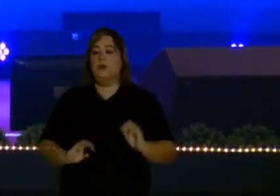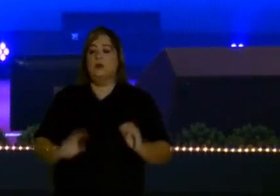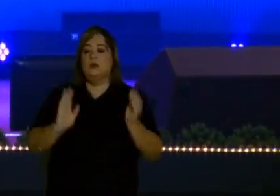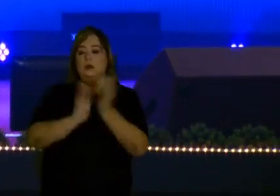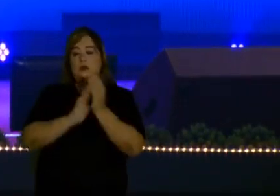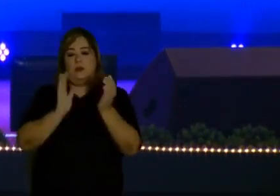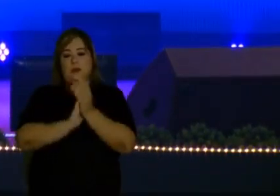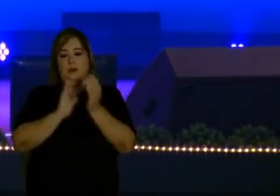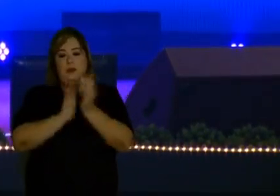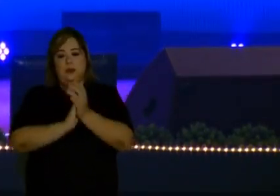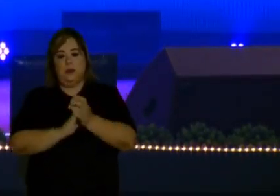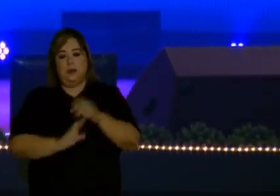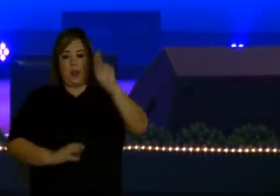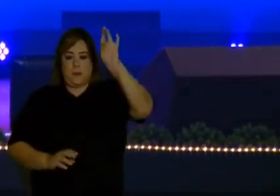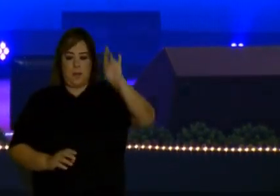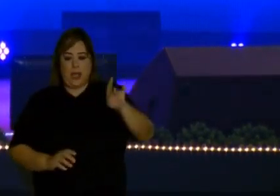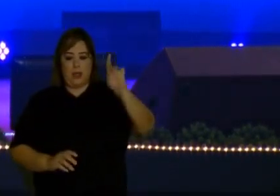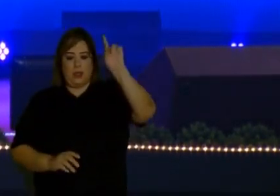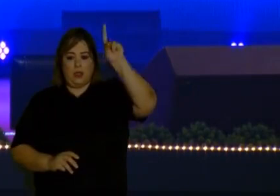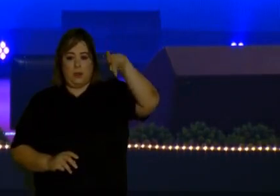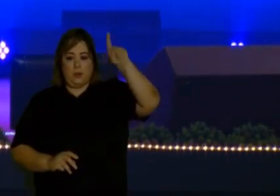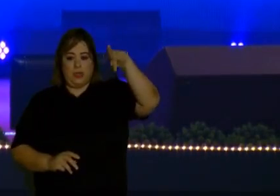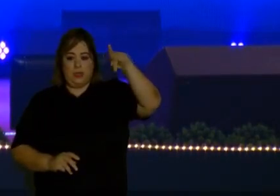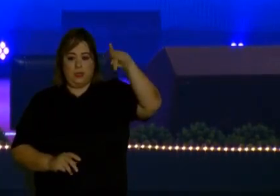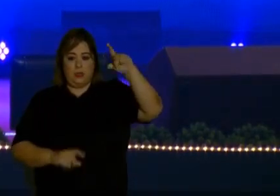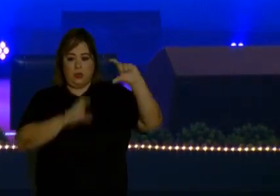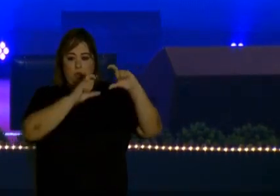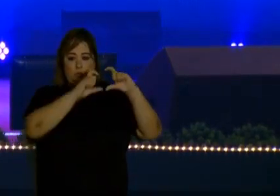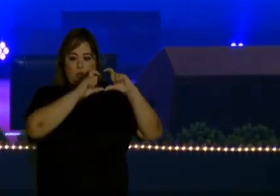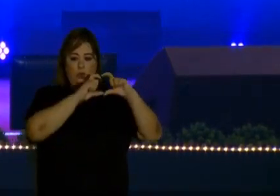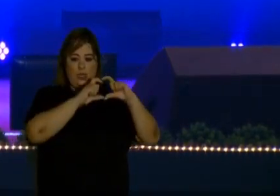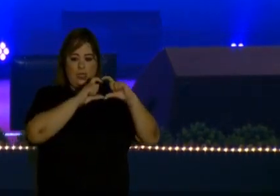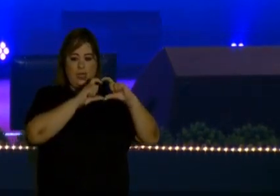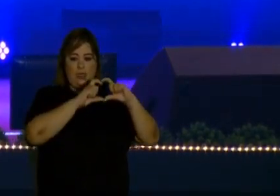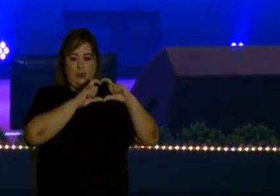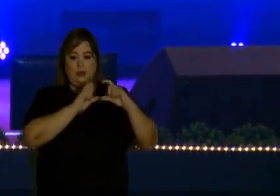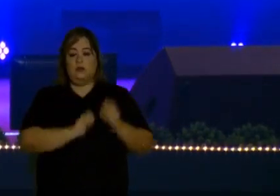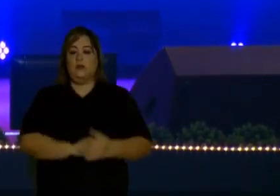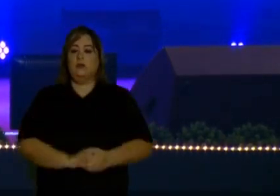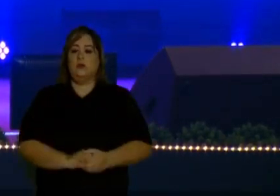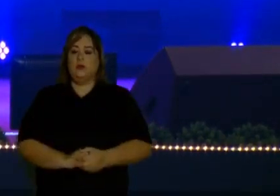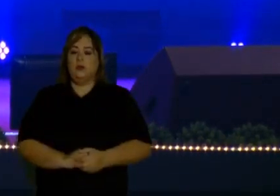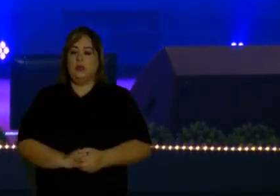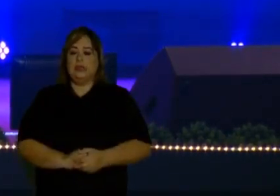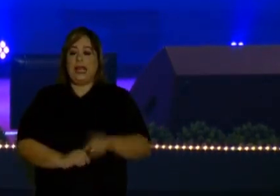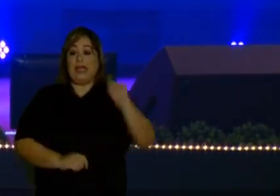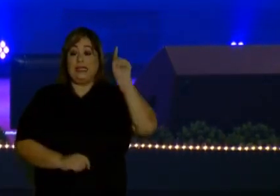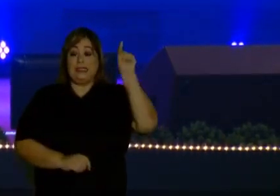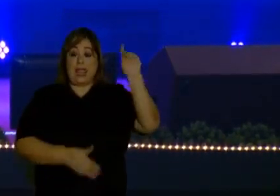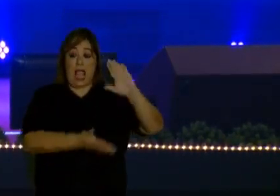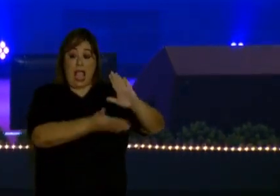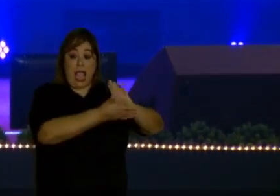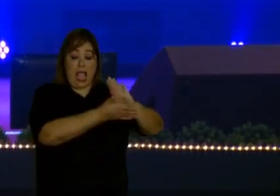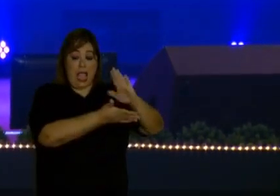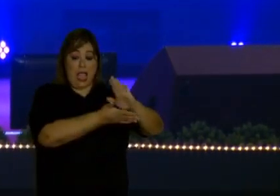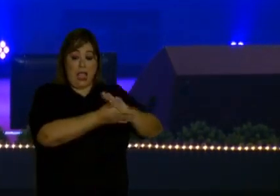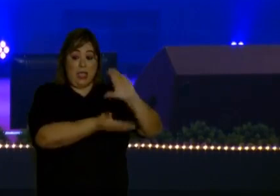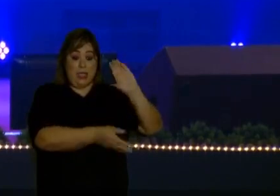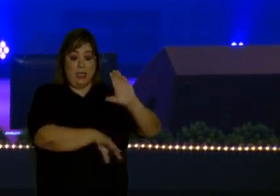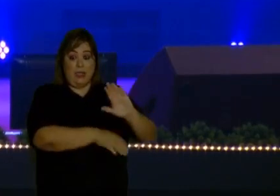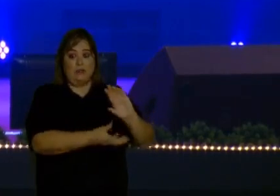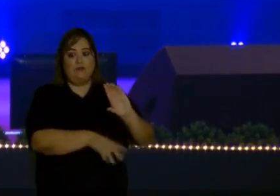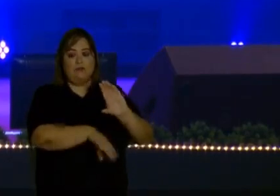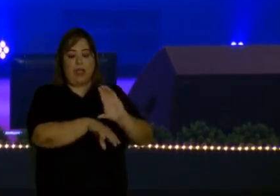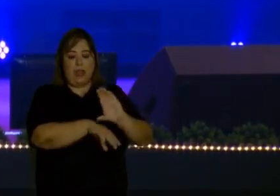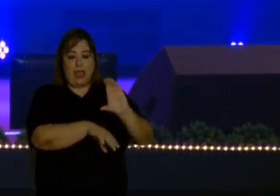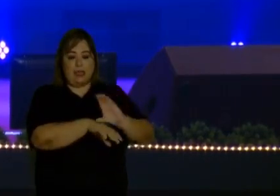El pastor Edgardo está con nuestros hijos de Sidra, Pastor Félix. Y quiero darle un